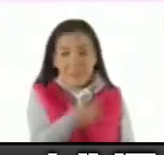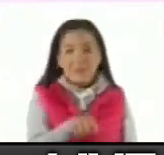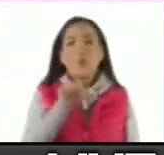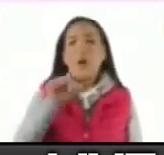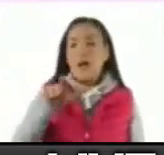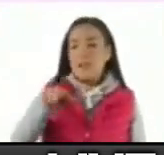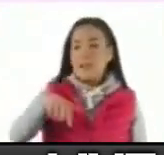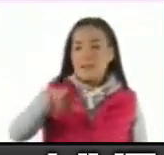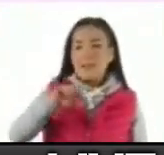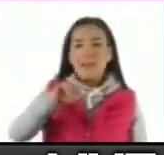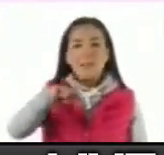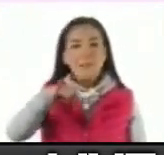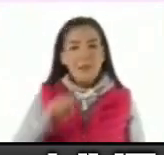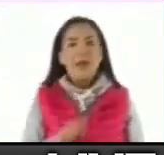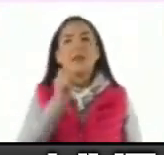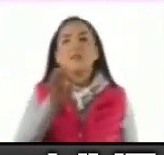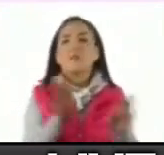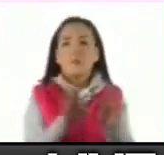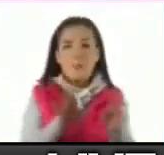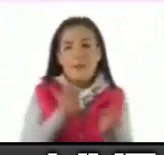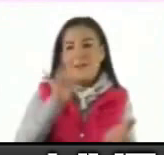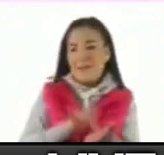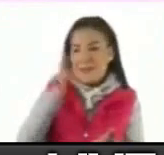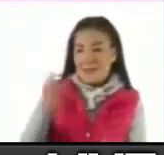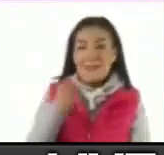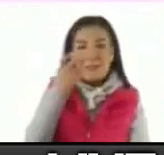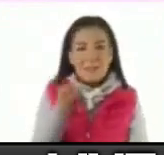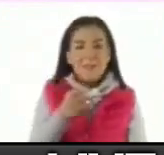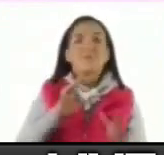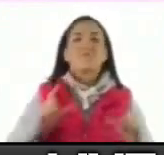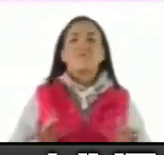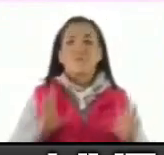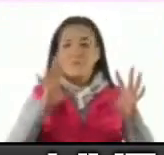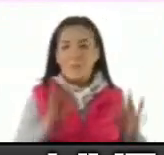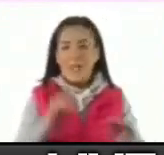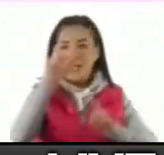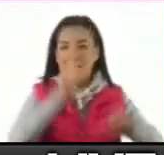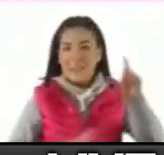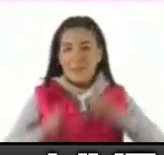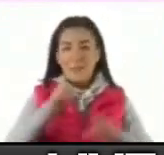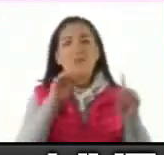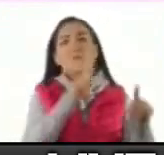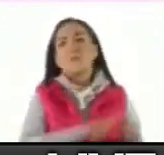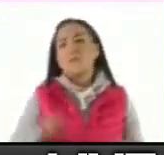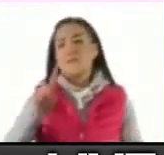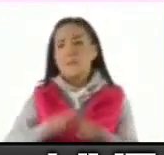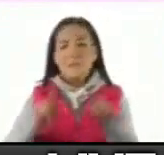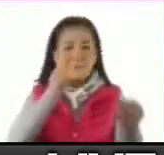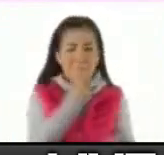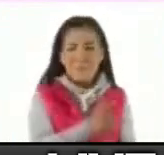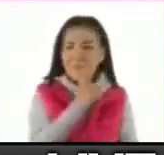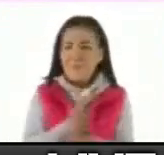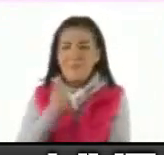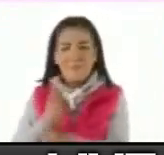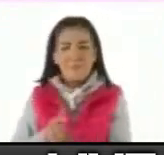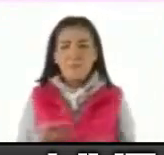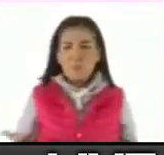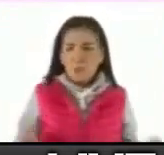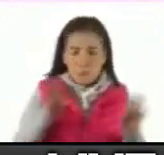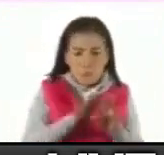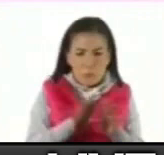práctica a la cual le debemos mucho, pues fue la precursora de la química y llevó a cabo numerosos descubrimientos. ¿Cómo